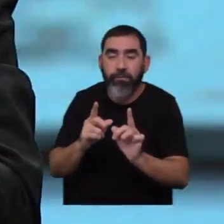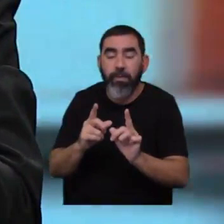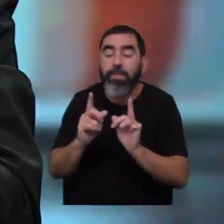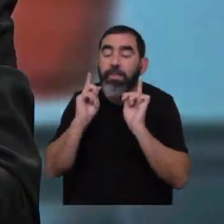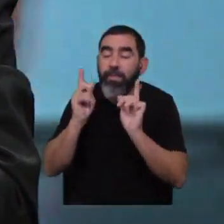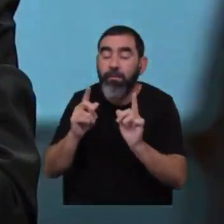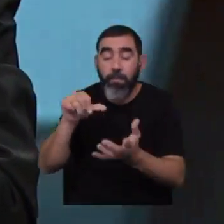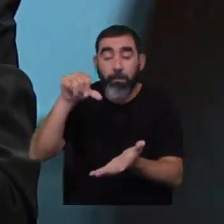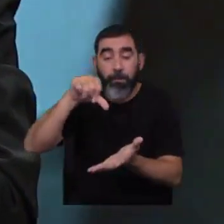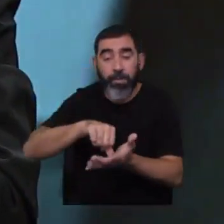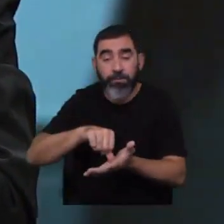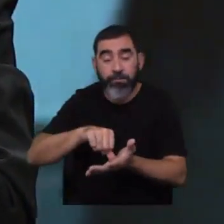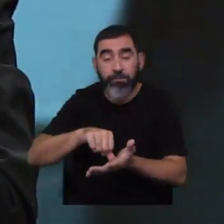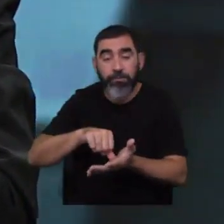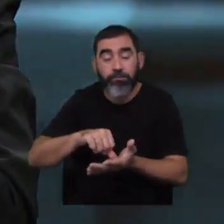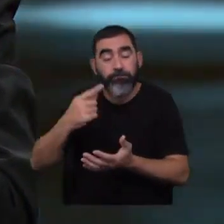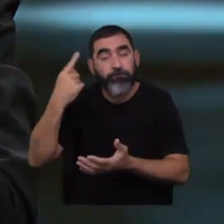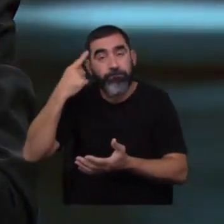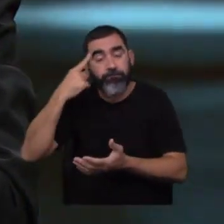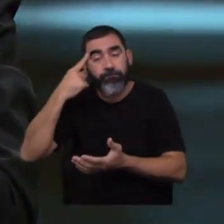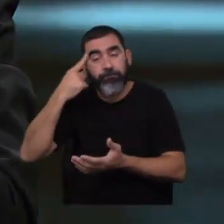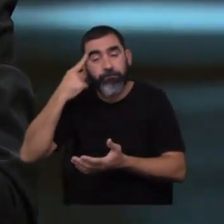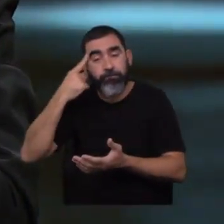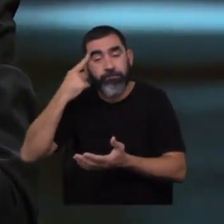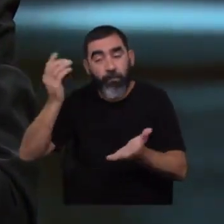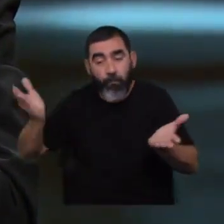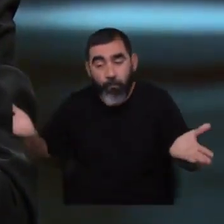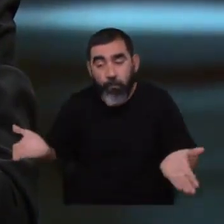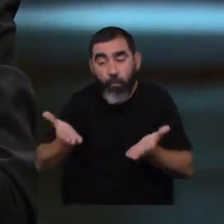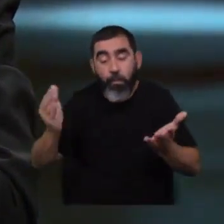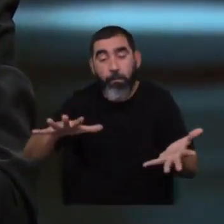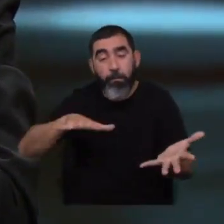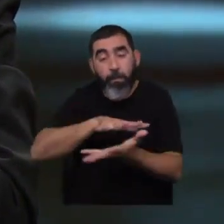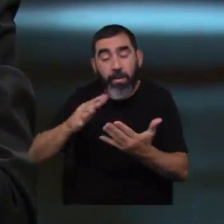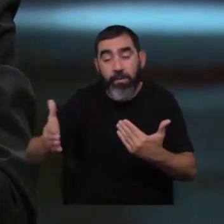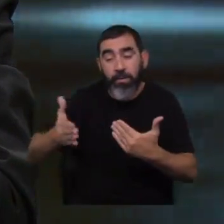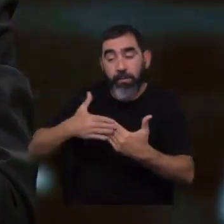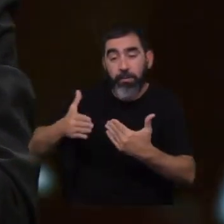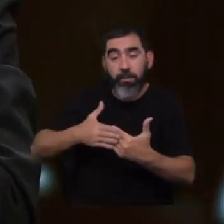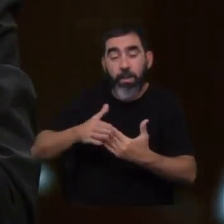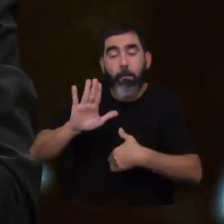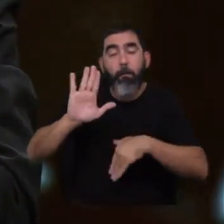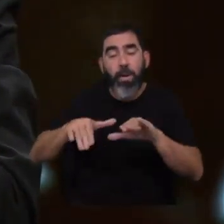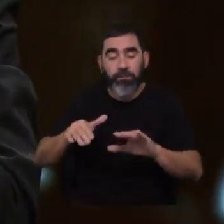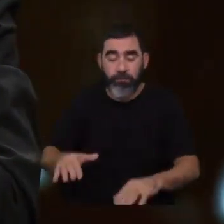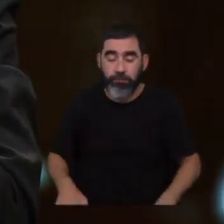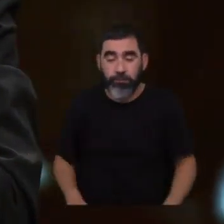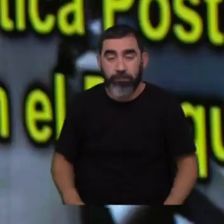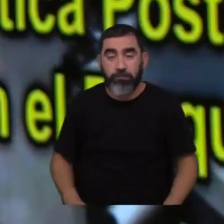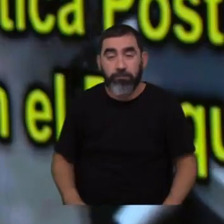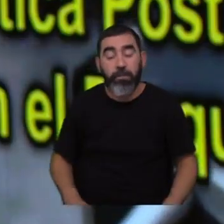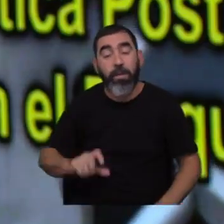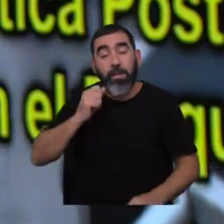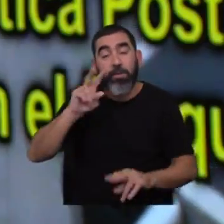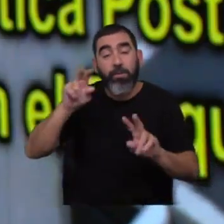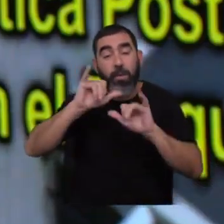deberíamos como país pensar en fomentar estos espacios de acercamiento muchísimo más de lo que lo tenemos hasta el día. Lindo tema para ver en la